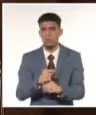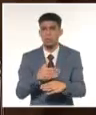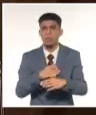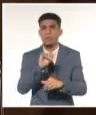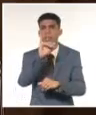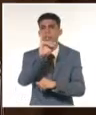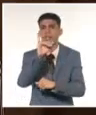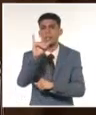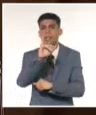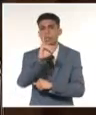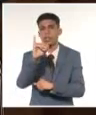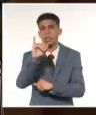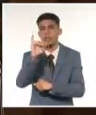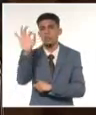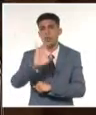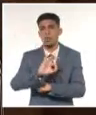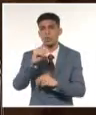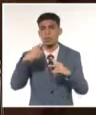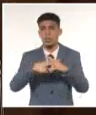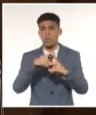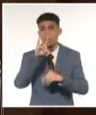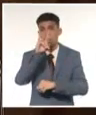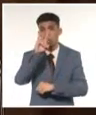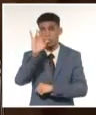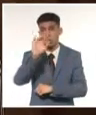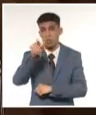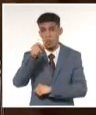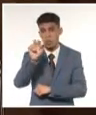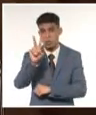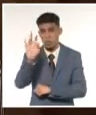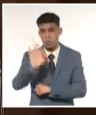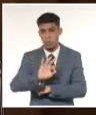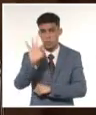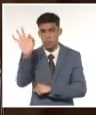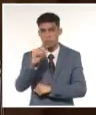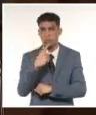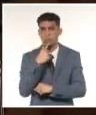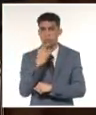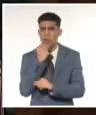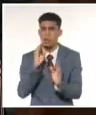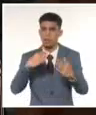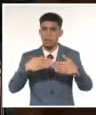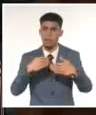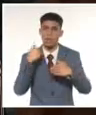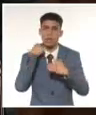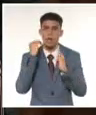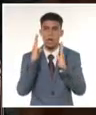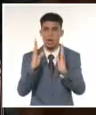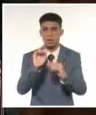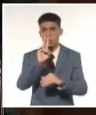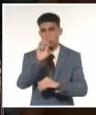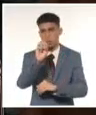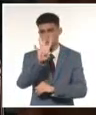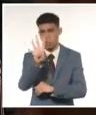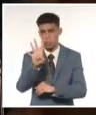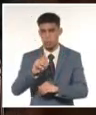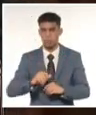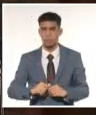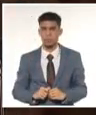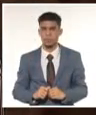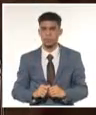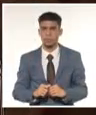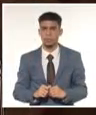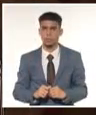del plan y un 98,2% del estimado para cerrar 2024. Hace un